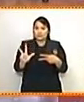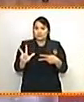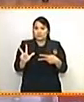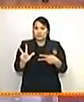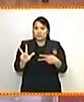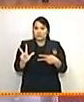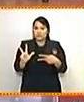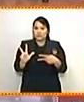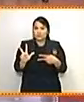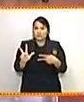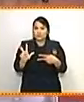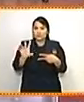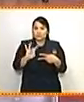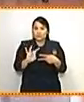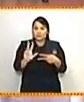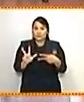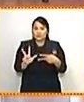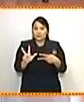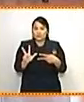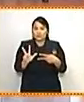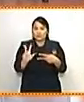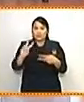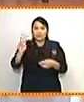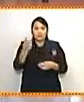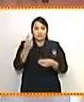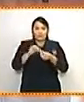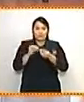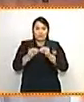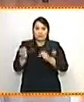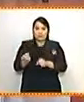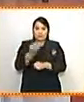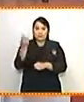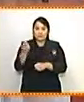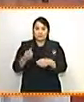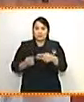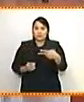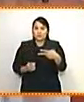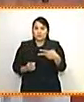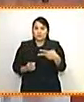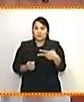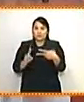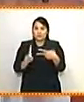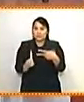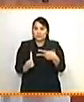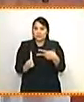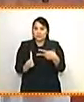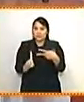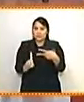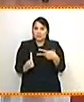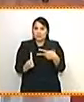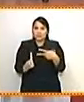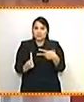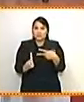número ganador, 83. Conocemos el segundo número ganador, primer dígito Suerte. 1, segundo dígito.